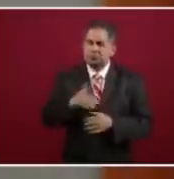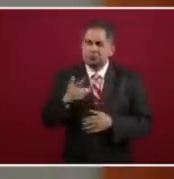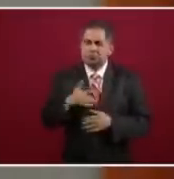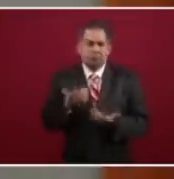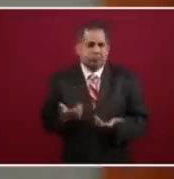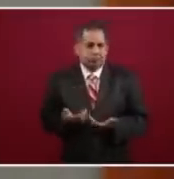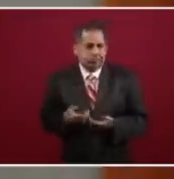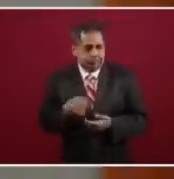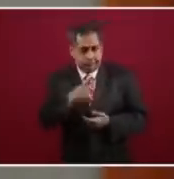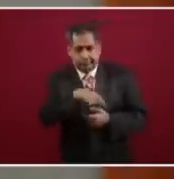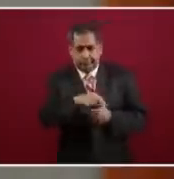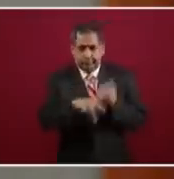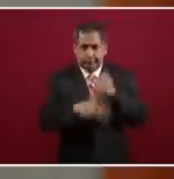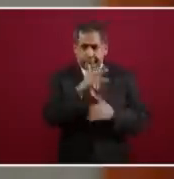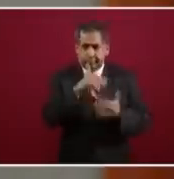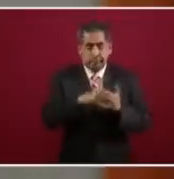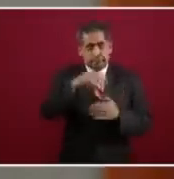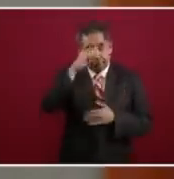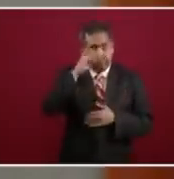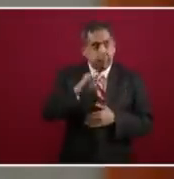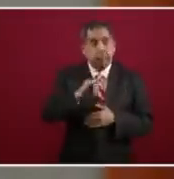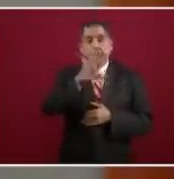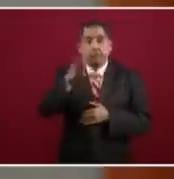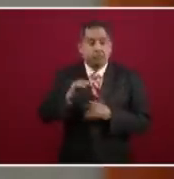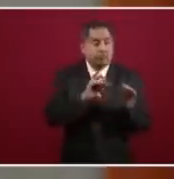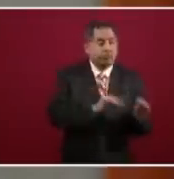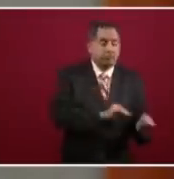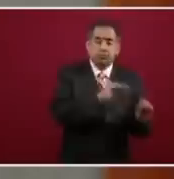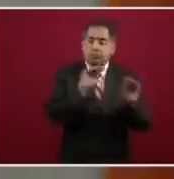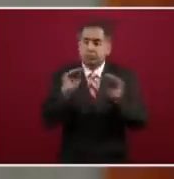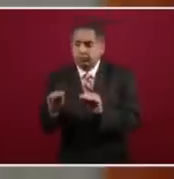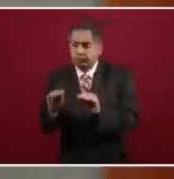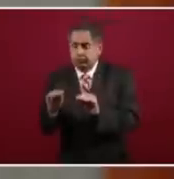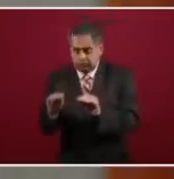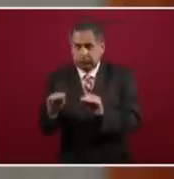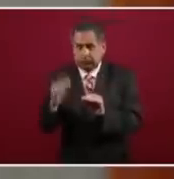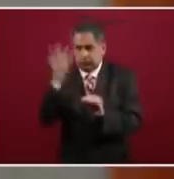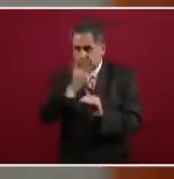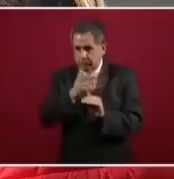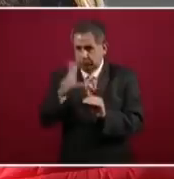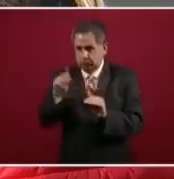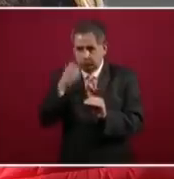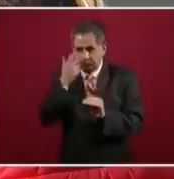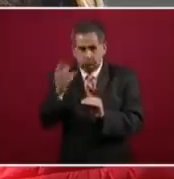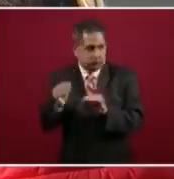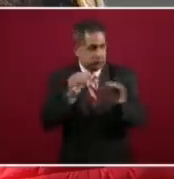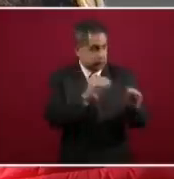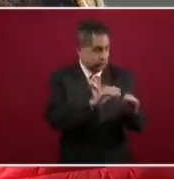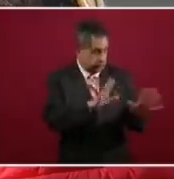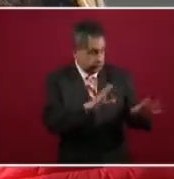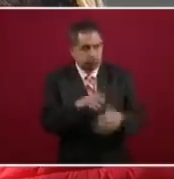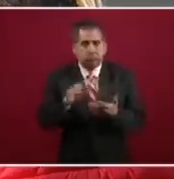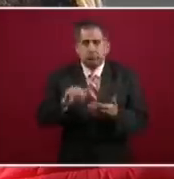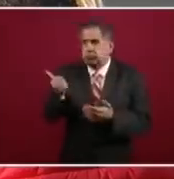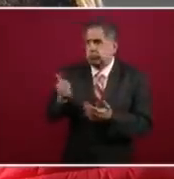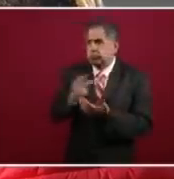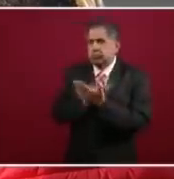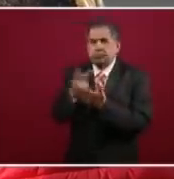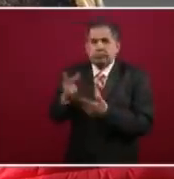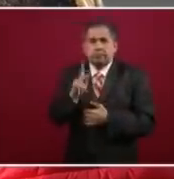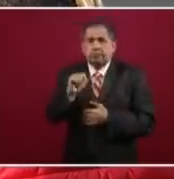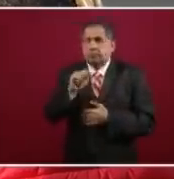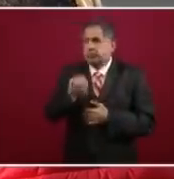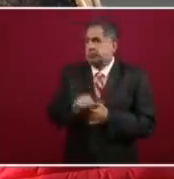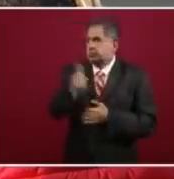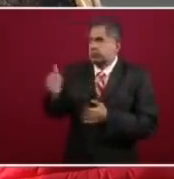estos elementos estaban contemplados para integrarse a la guardia nacional y cuál es la estrategia que está pensando su gobierno que tiene en marcha su